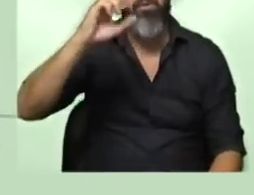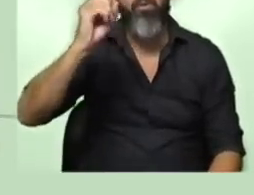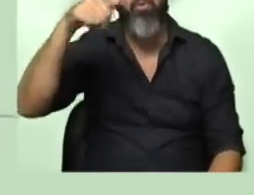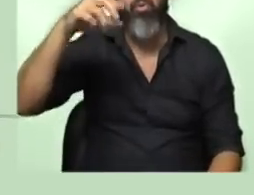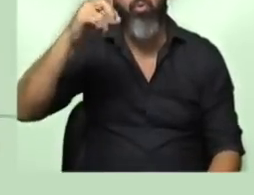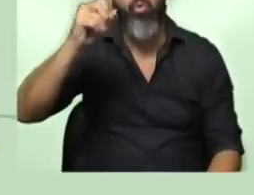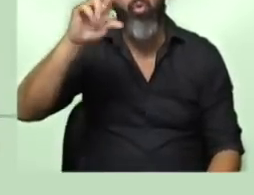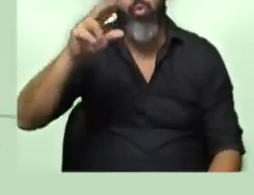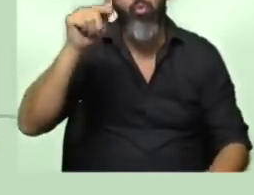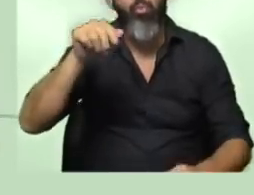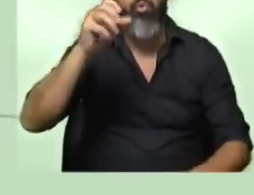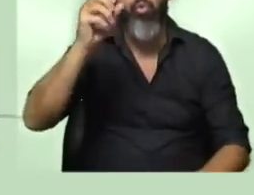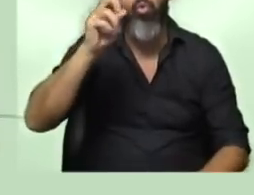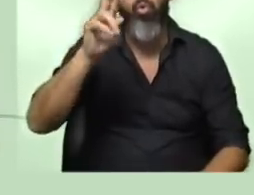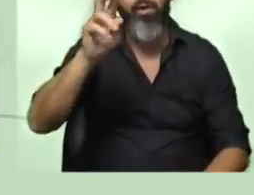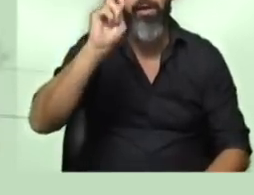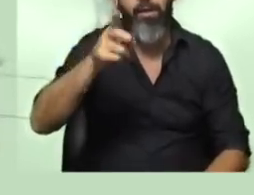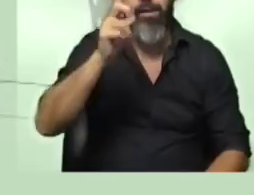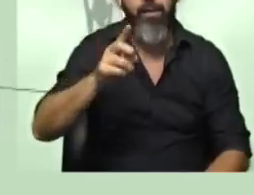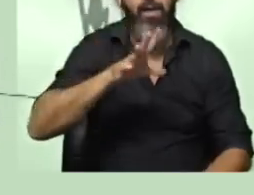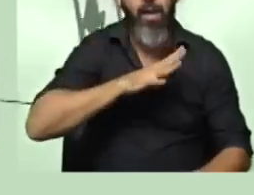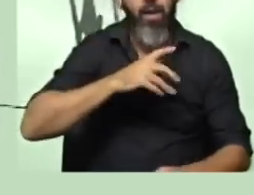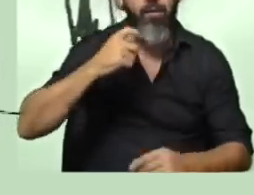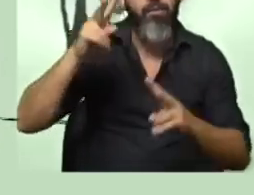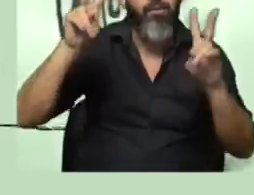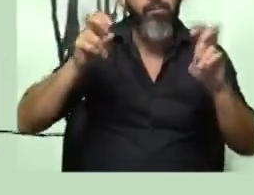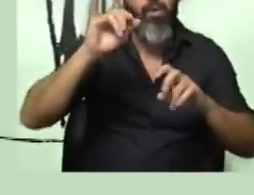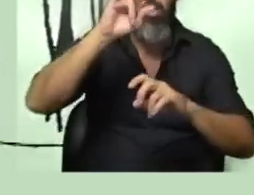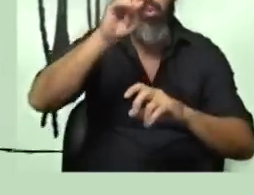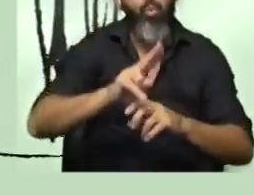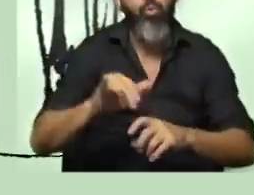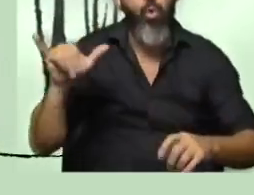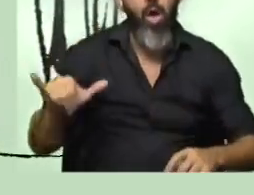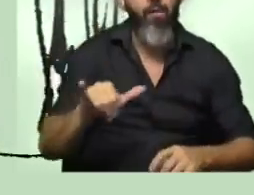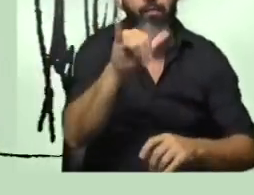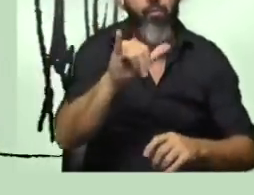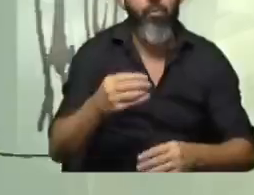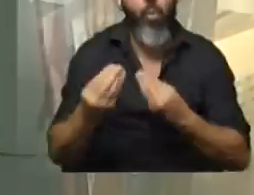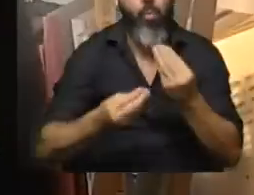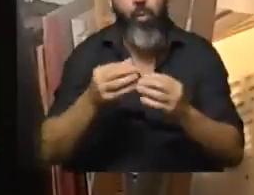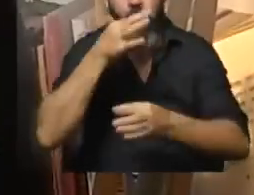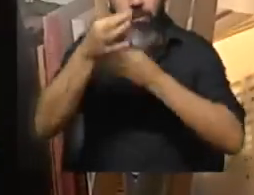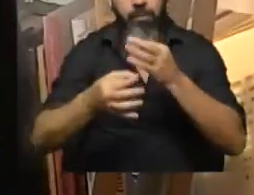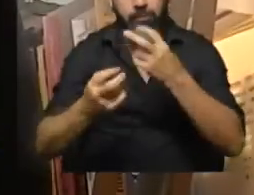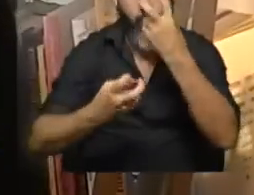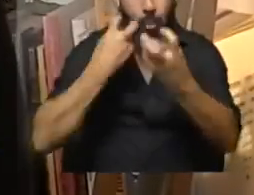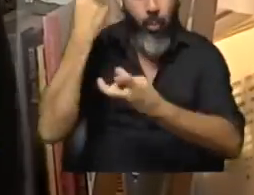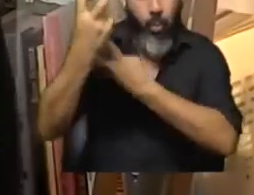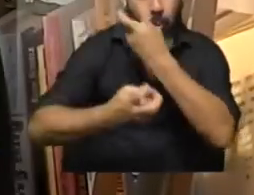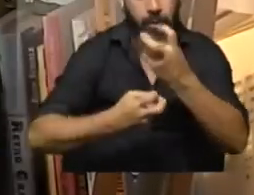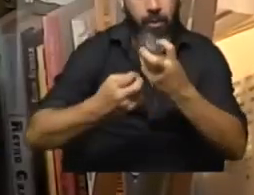está disponible el corto elaborado por Santana sobre el uso del avión para este traslado haciendo la búsqueda y demás